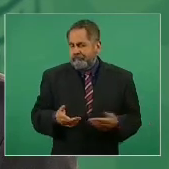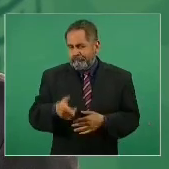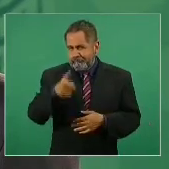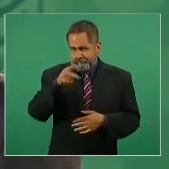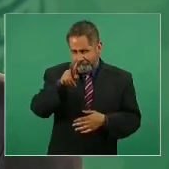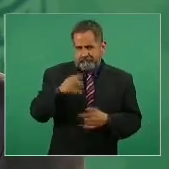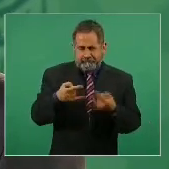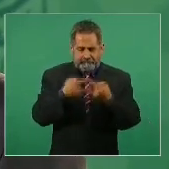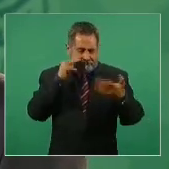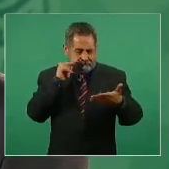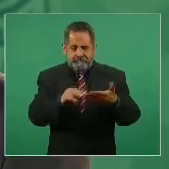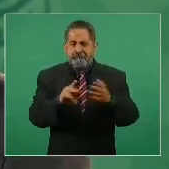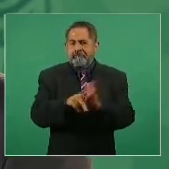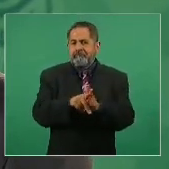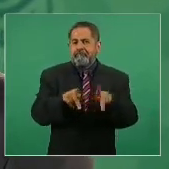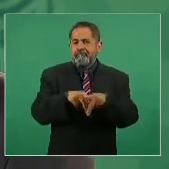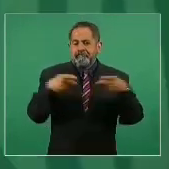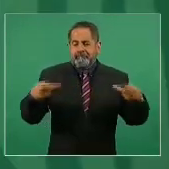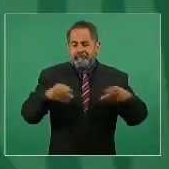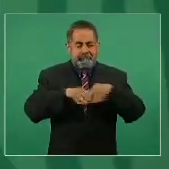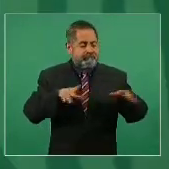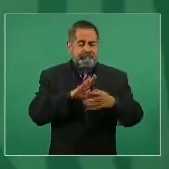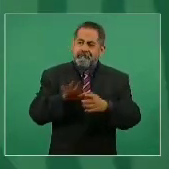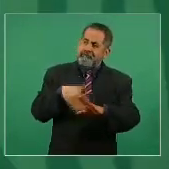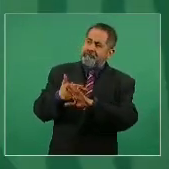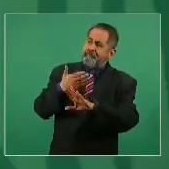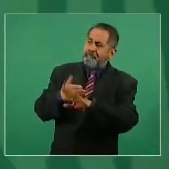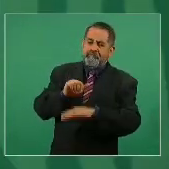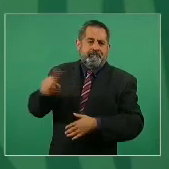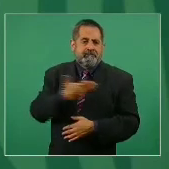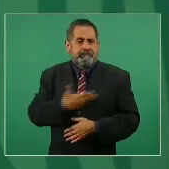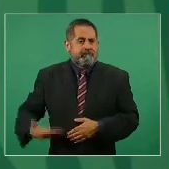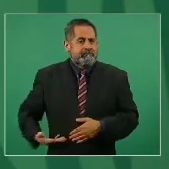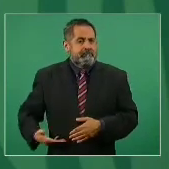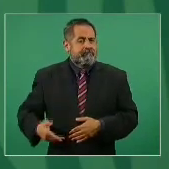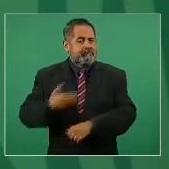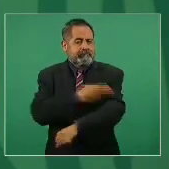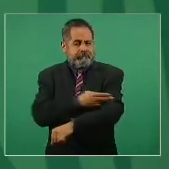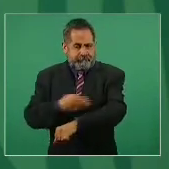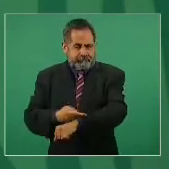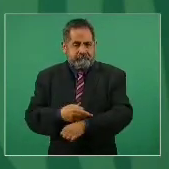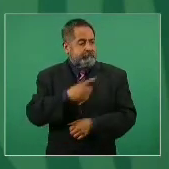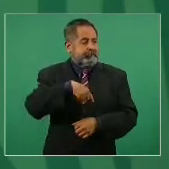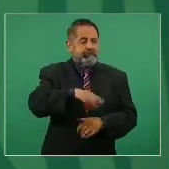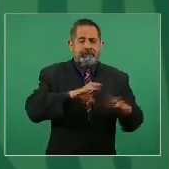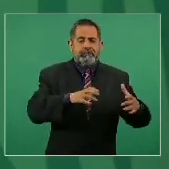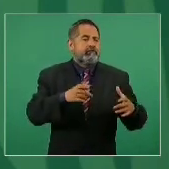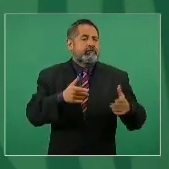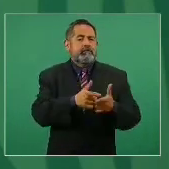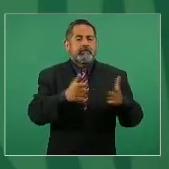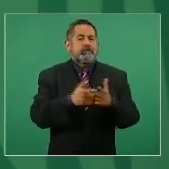revisar la prensa de entonces, toda la campaña en contra del presidente Madero. Y la actitud de los